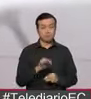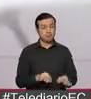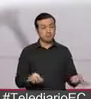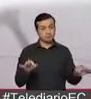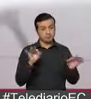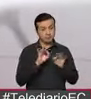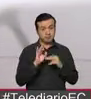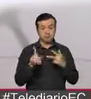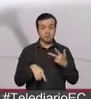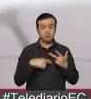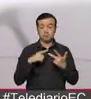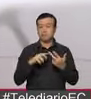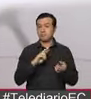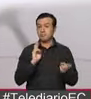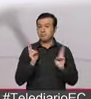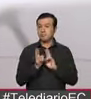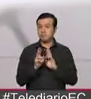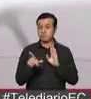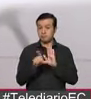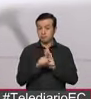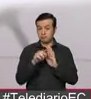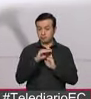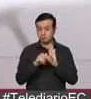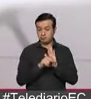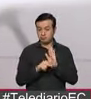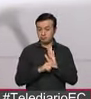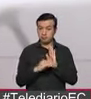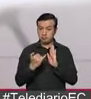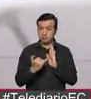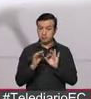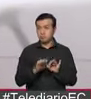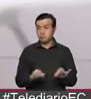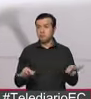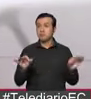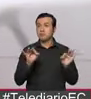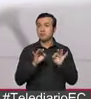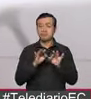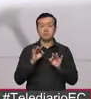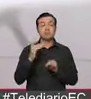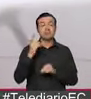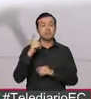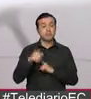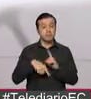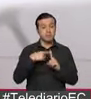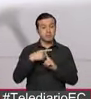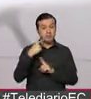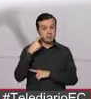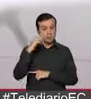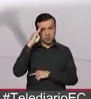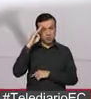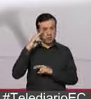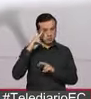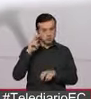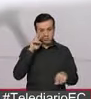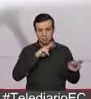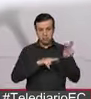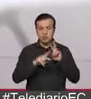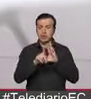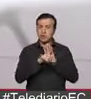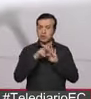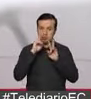pero también en la reforma y en la norma que hoy necesitamos es inteligencia inteligencia es una ley de inteligencia